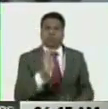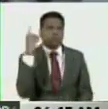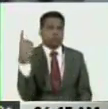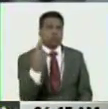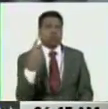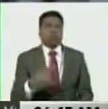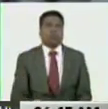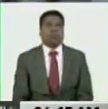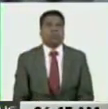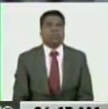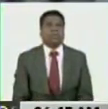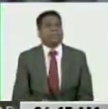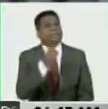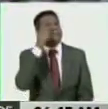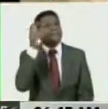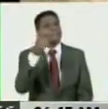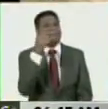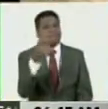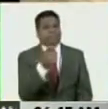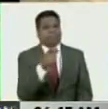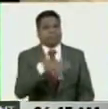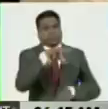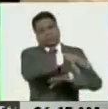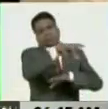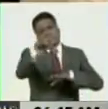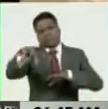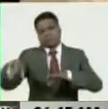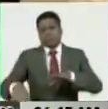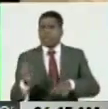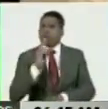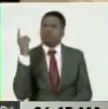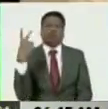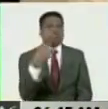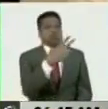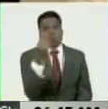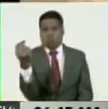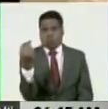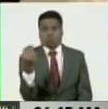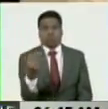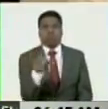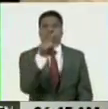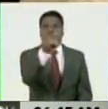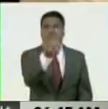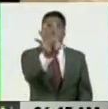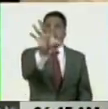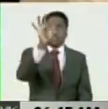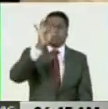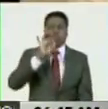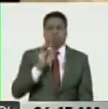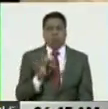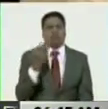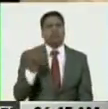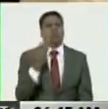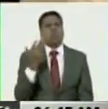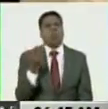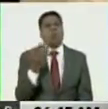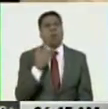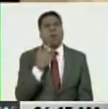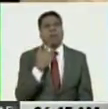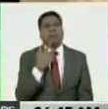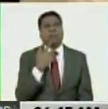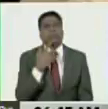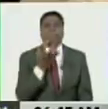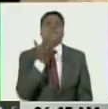dice, usted tiene que buscar en este estado. No, tú escoges cuál es el estado,